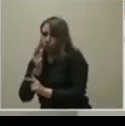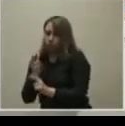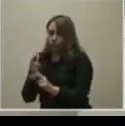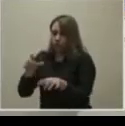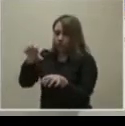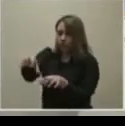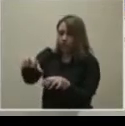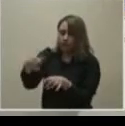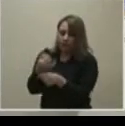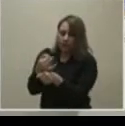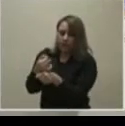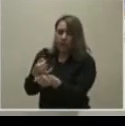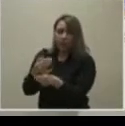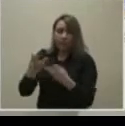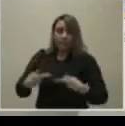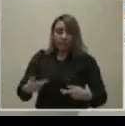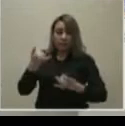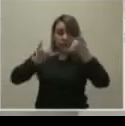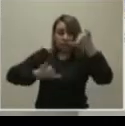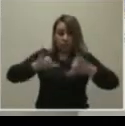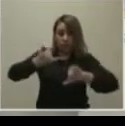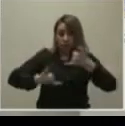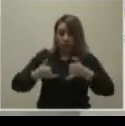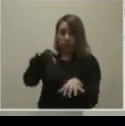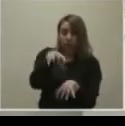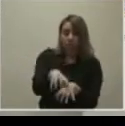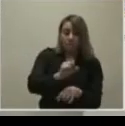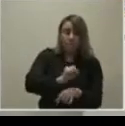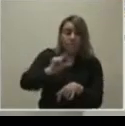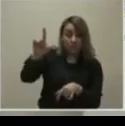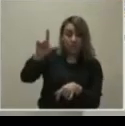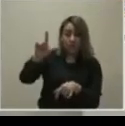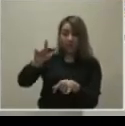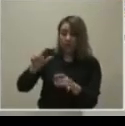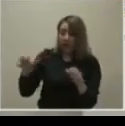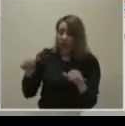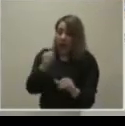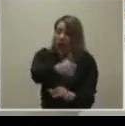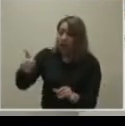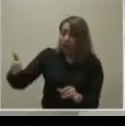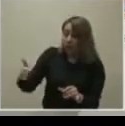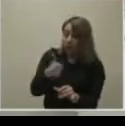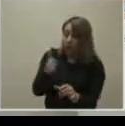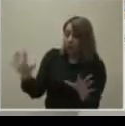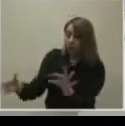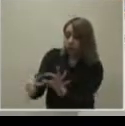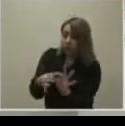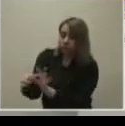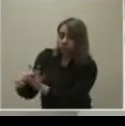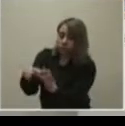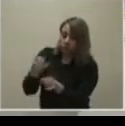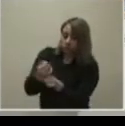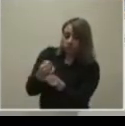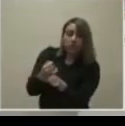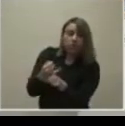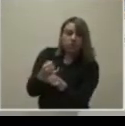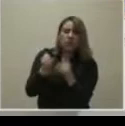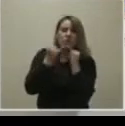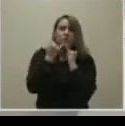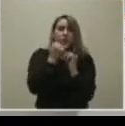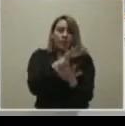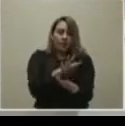agentes del Ministerio Público, especialistas en… no vamos a descartar, como decíamos, ninguna de las informaciones a las que se nos haga